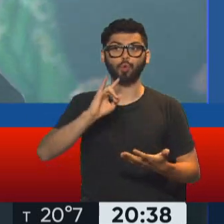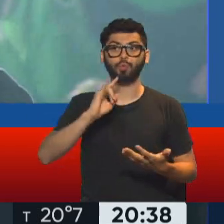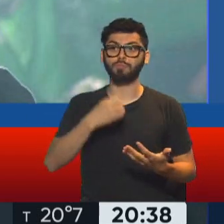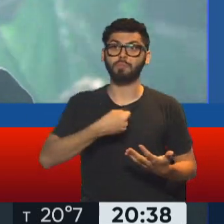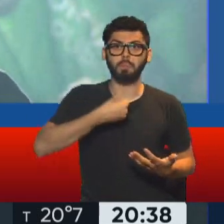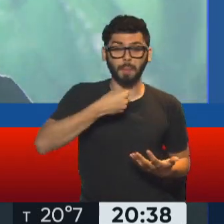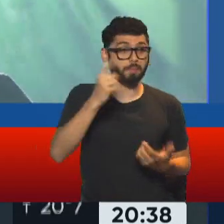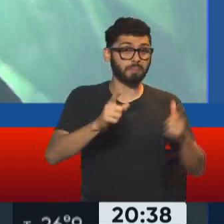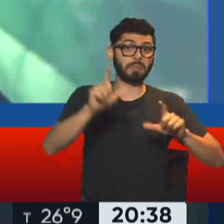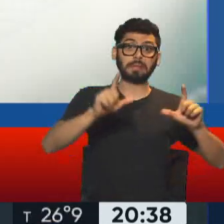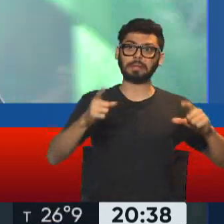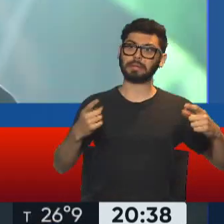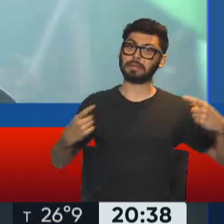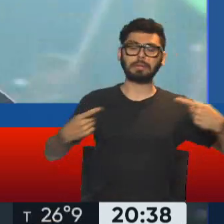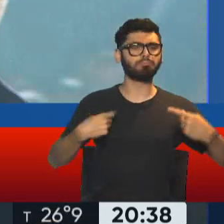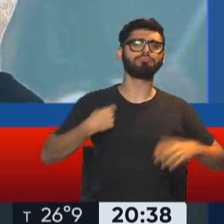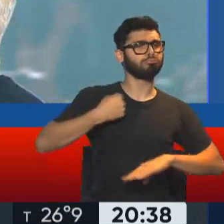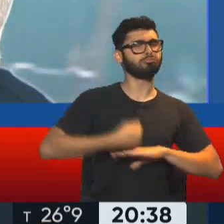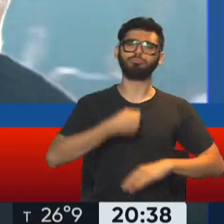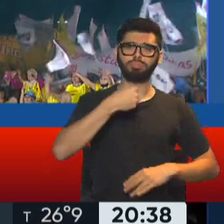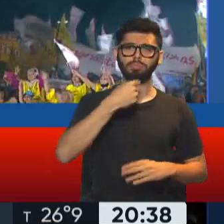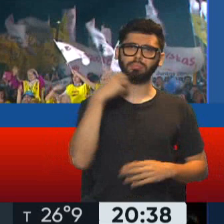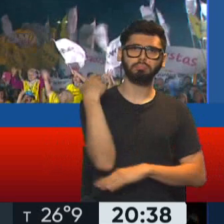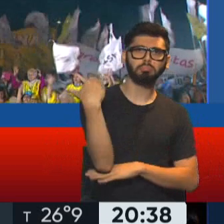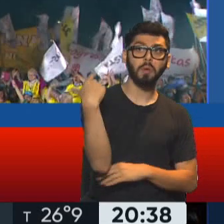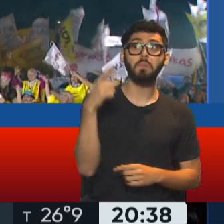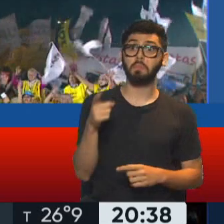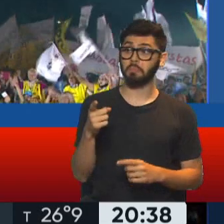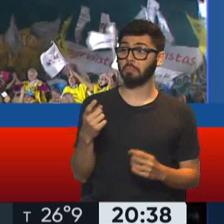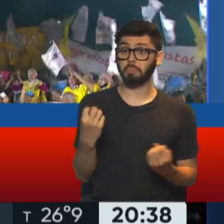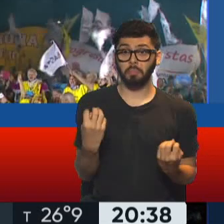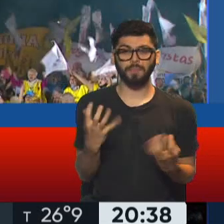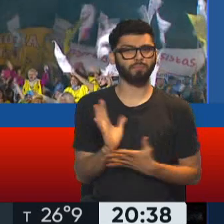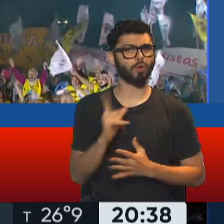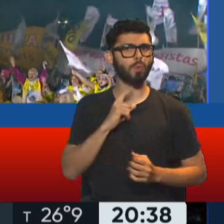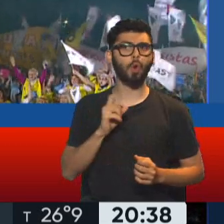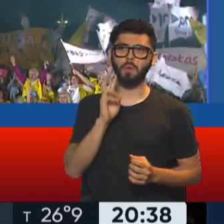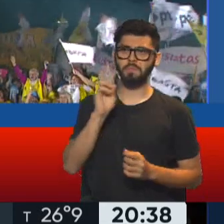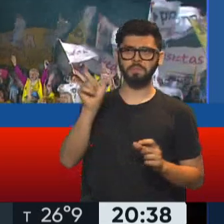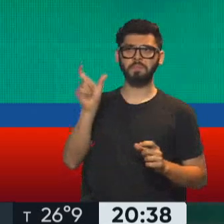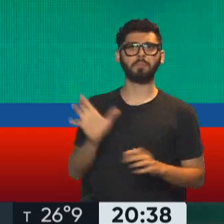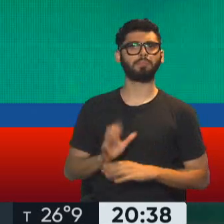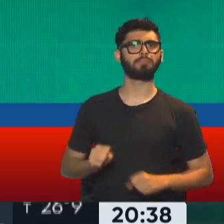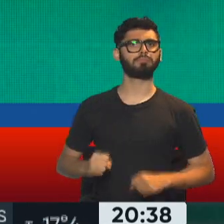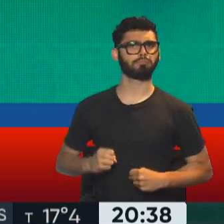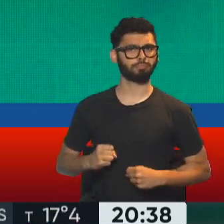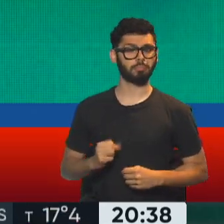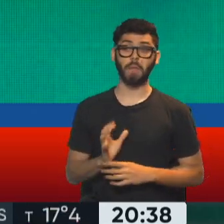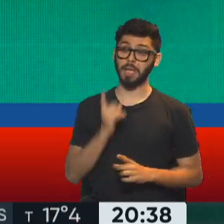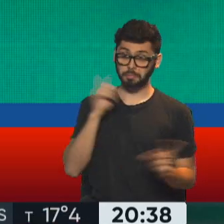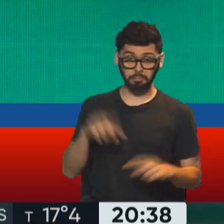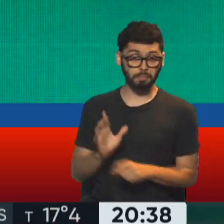en medios bastante hostiles. Sí. Y su desempeño fue bastante bueno en ese... Tiene un perfil sólido, ¿no? Un papel sólido, inesperado porque